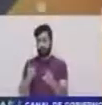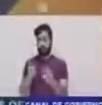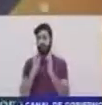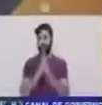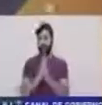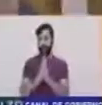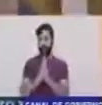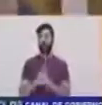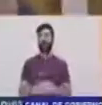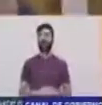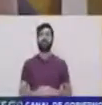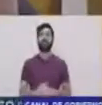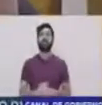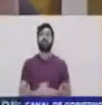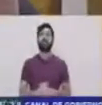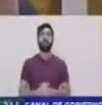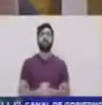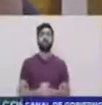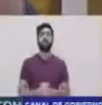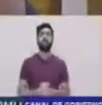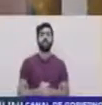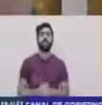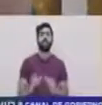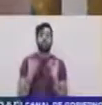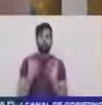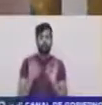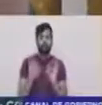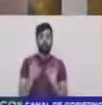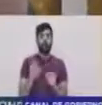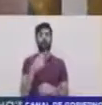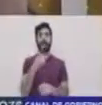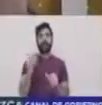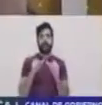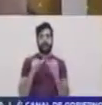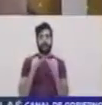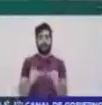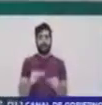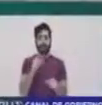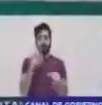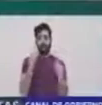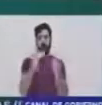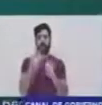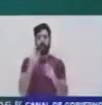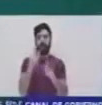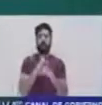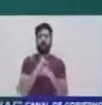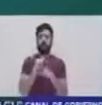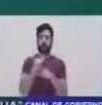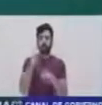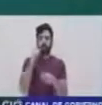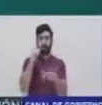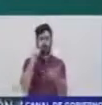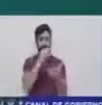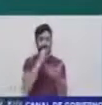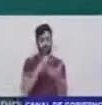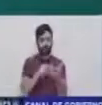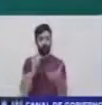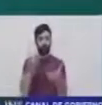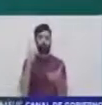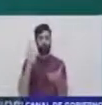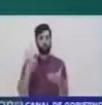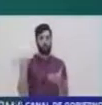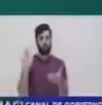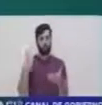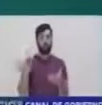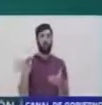alguna recomendación que quisiera hacerle a todos los que nos están viendo en este momento? Claro, aparte de seguir ejercitando allá en casa, esa